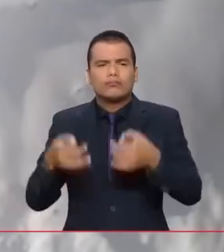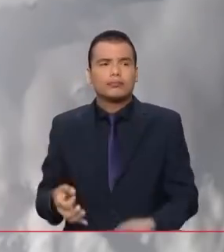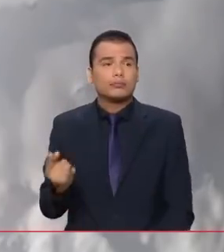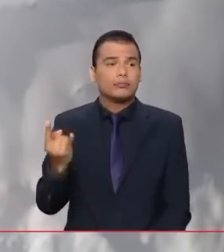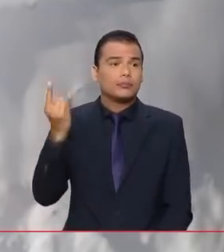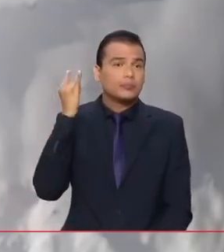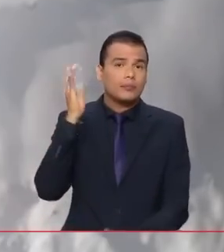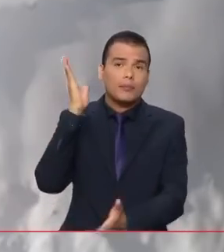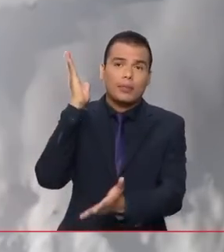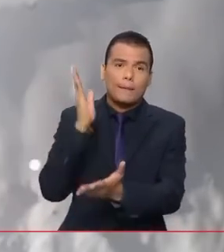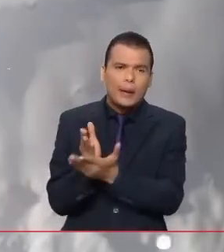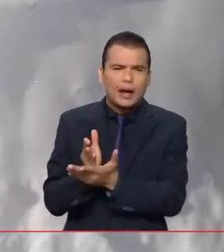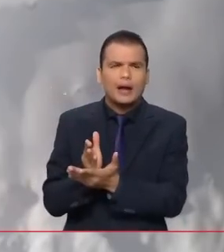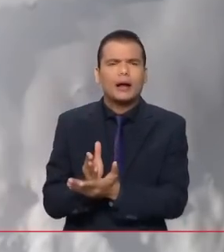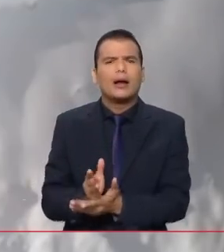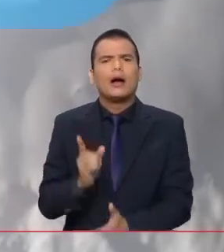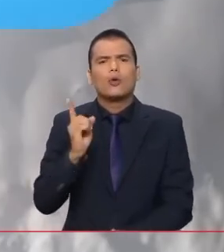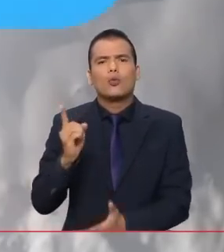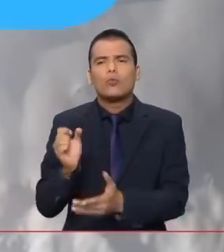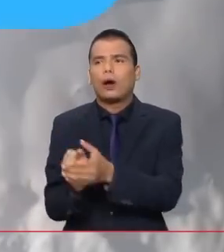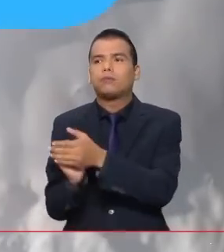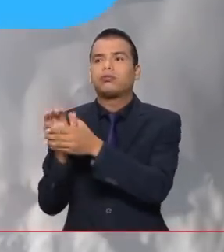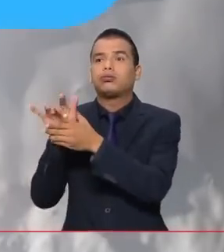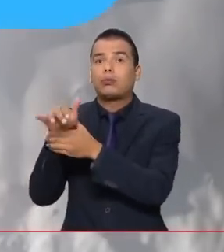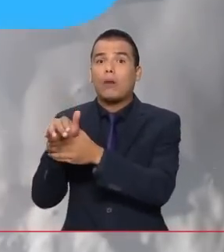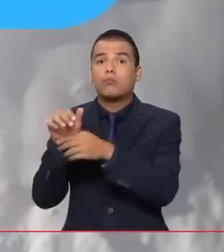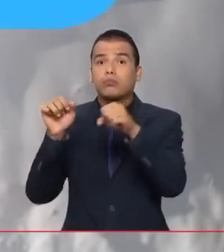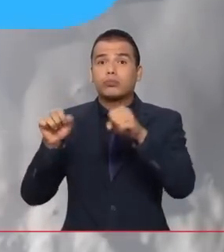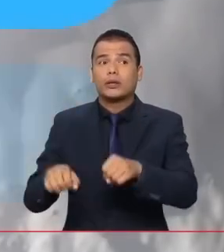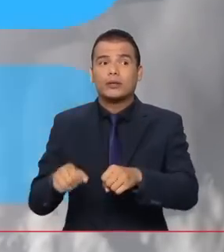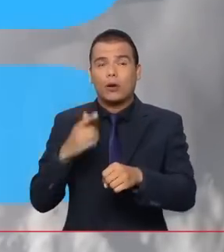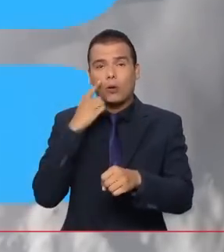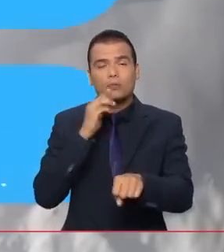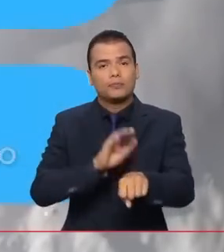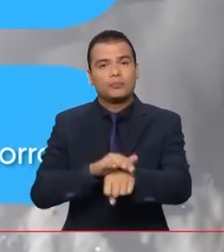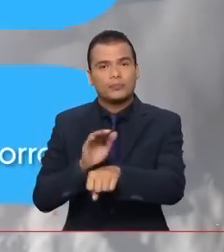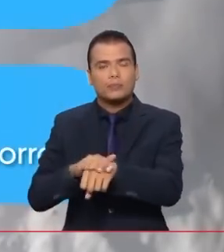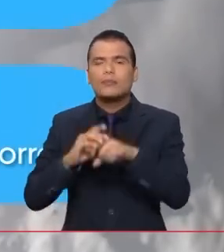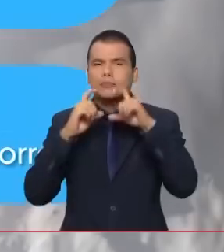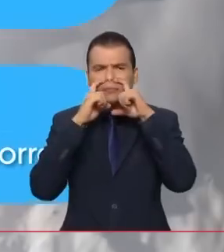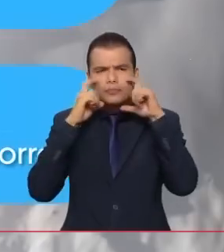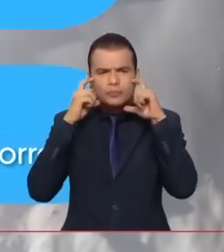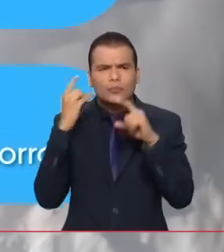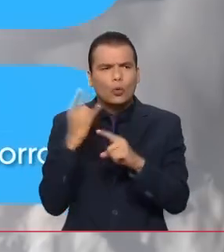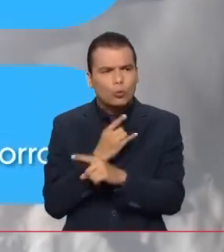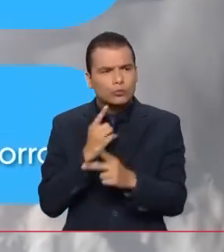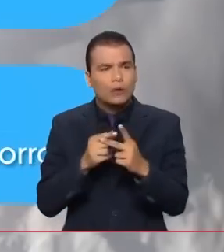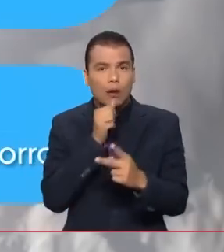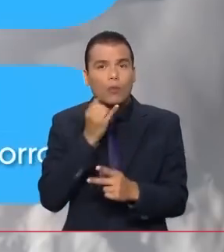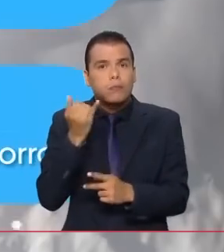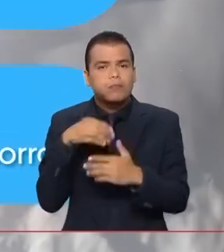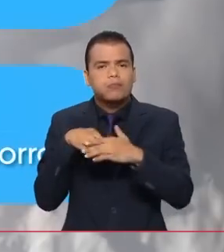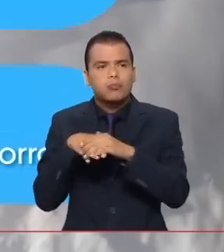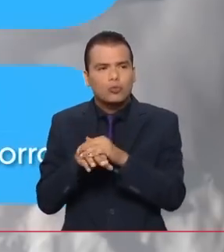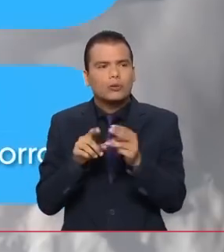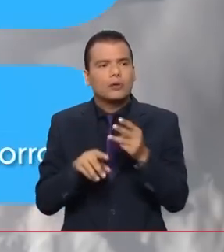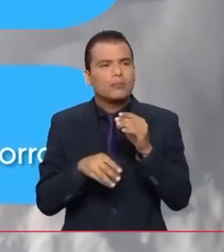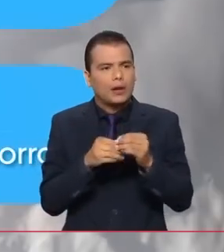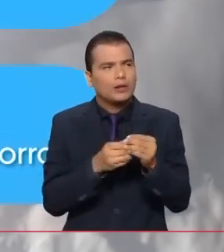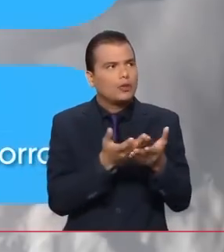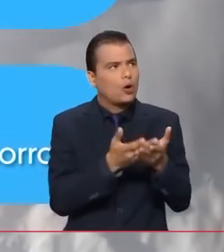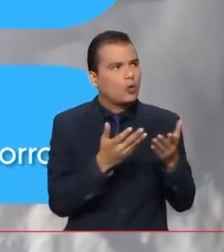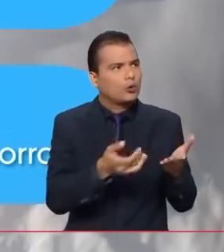posible emergencia por la activación del nevado, las autoridades recomiendan el uso del tapabocas, almacenar agua y contar con un